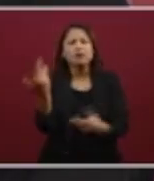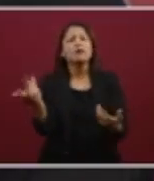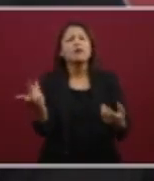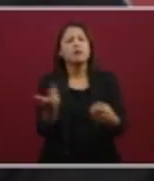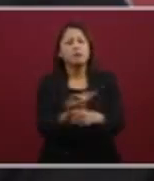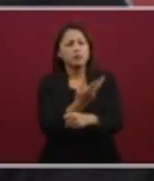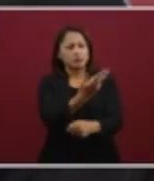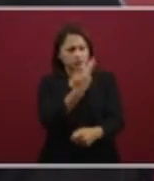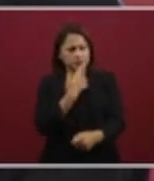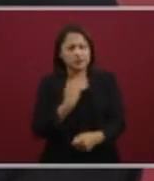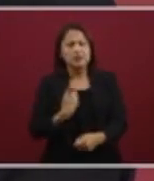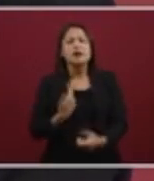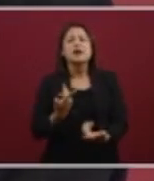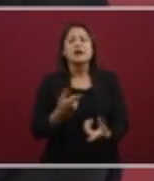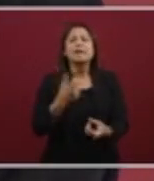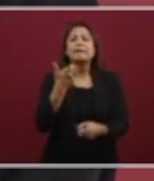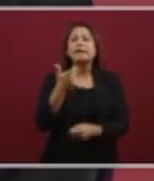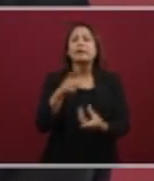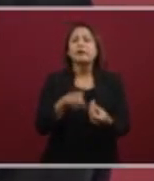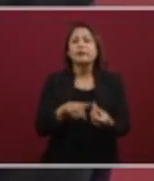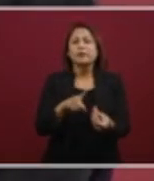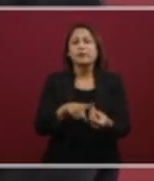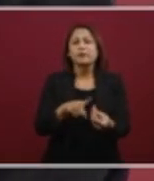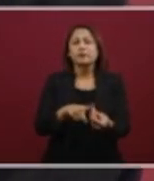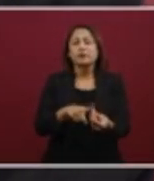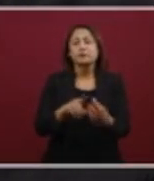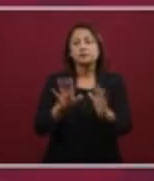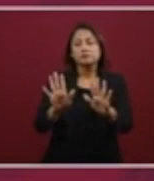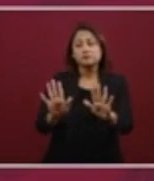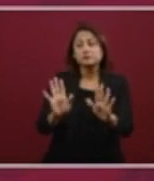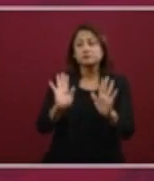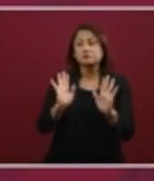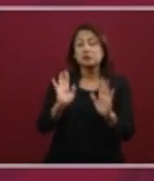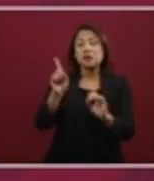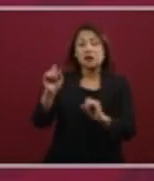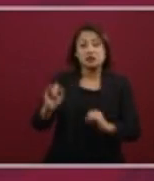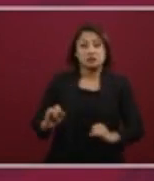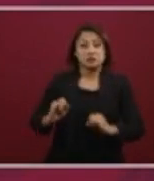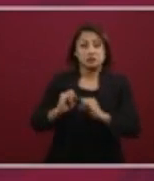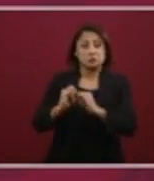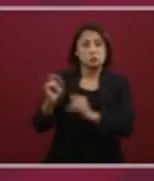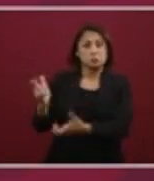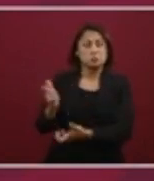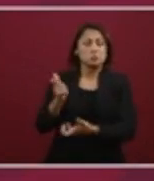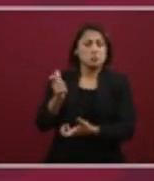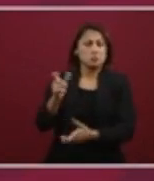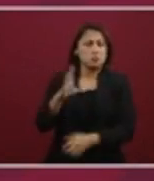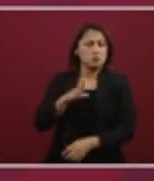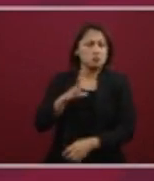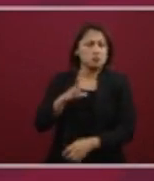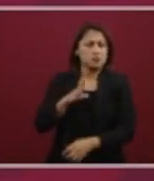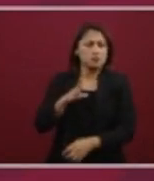Habría que revisar, pero los institutos tienen presupuesto